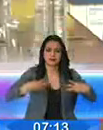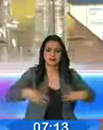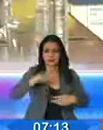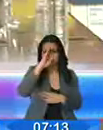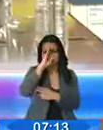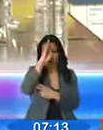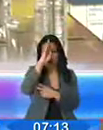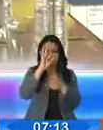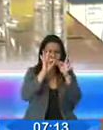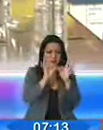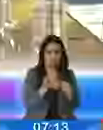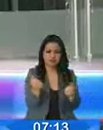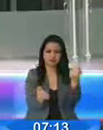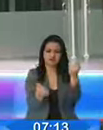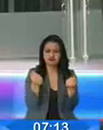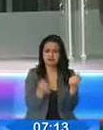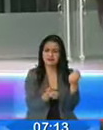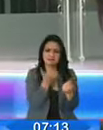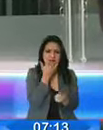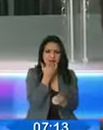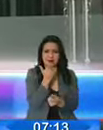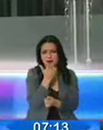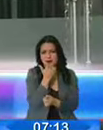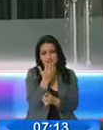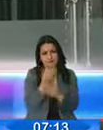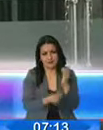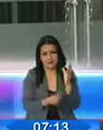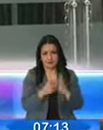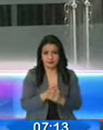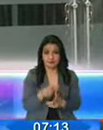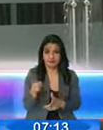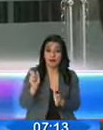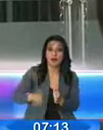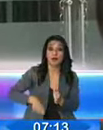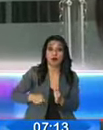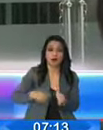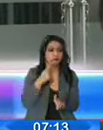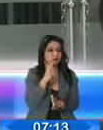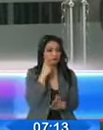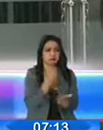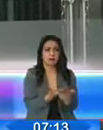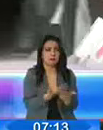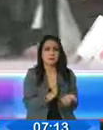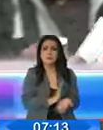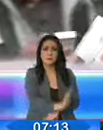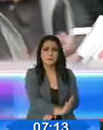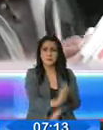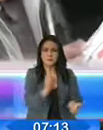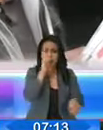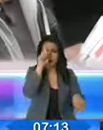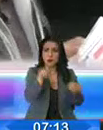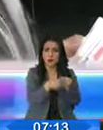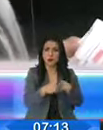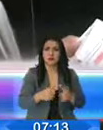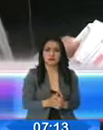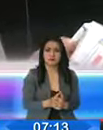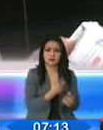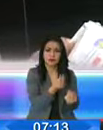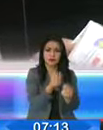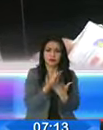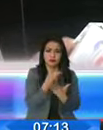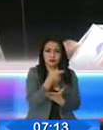mantenimiento de patrulleros. La defensa de los imputados cuestionó los argumentos presentados. Conforme se ha expuesto ampliamente en la